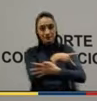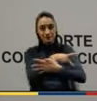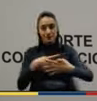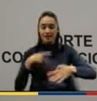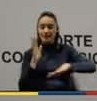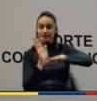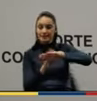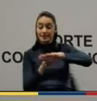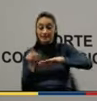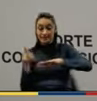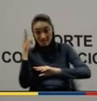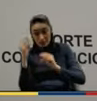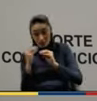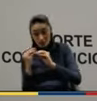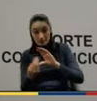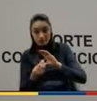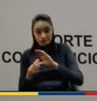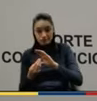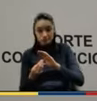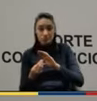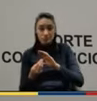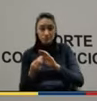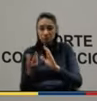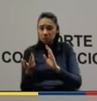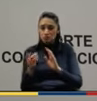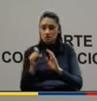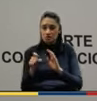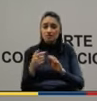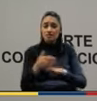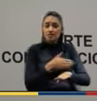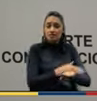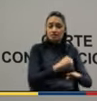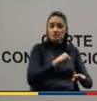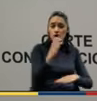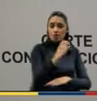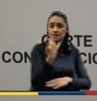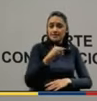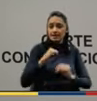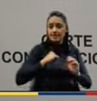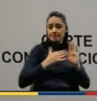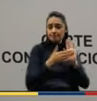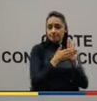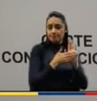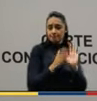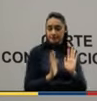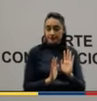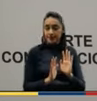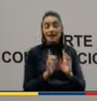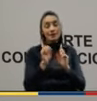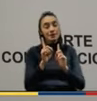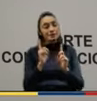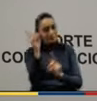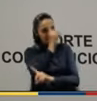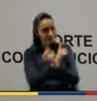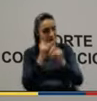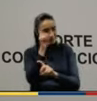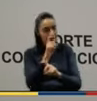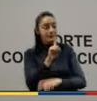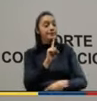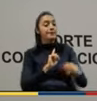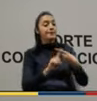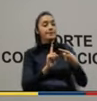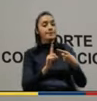ya hacen parte de nuestro ordenamiento jurídico. Pero quiero abordar varias de las preguntas a partir de una serie de reflexiones. La primera tiene que ver con